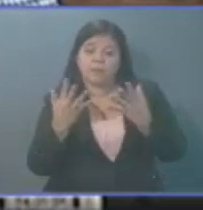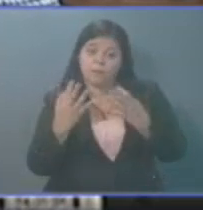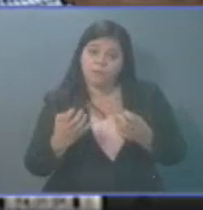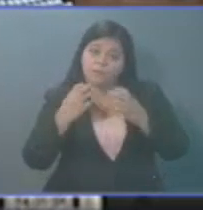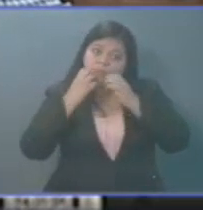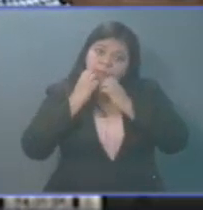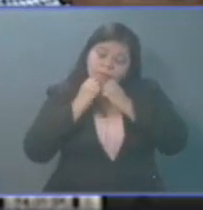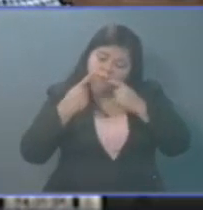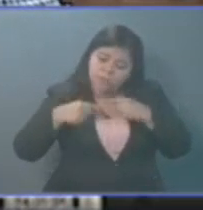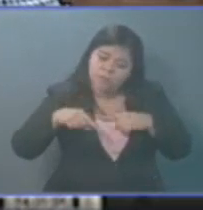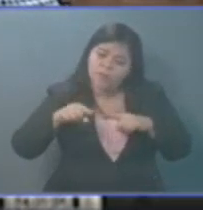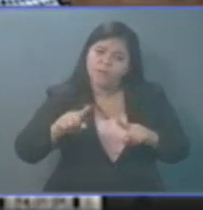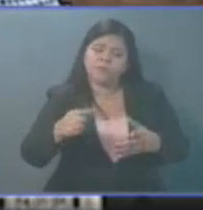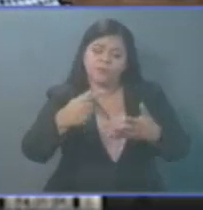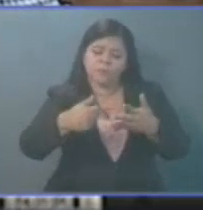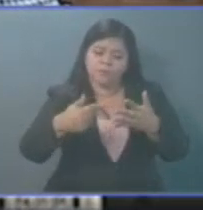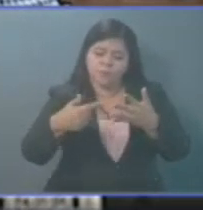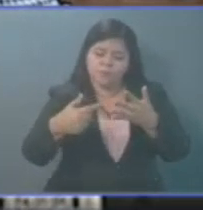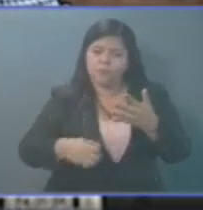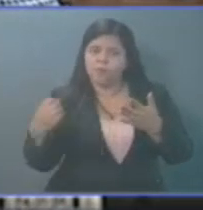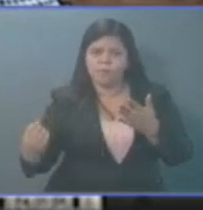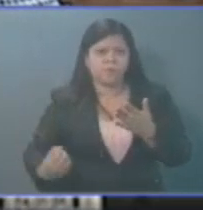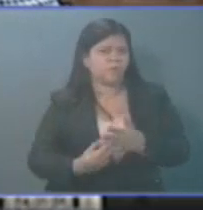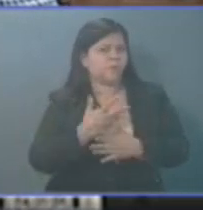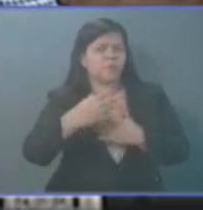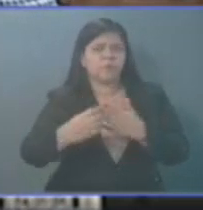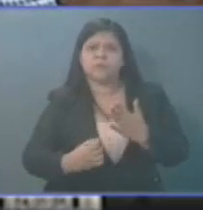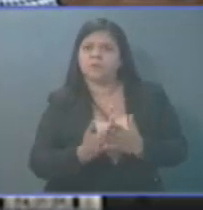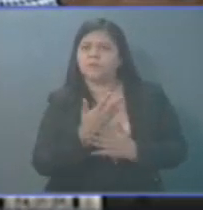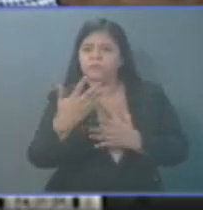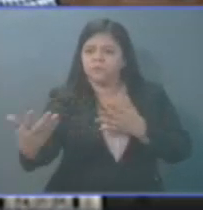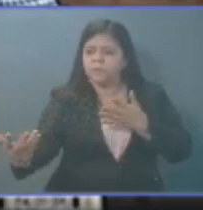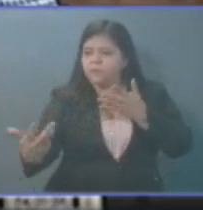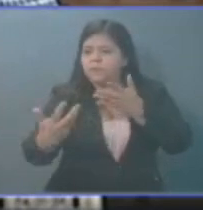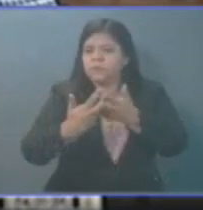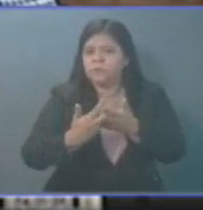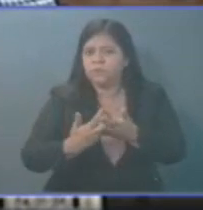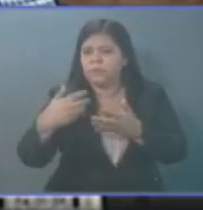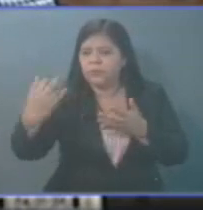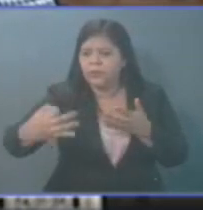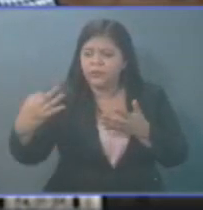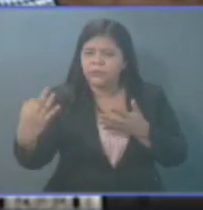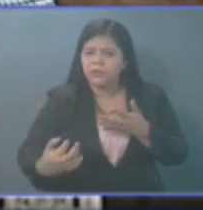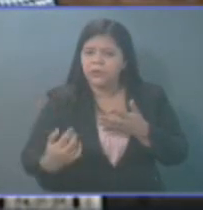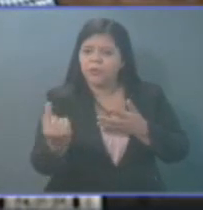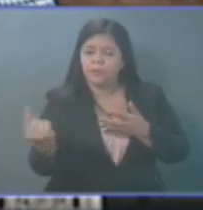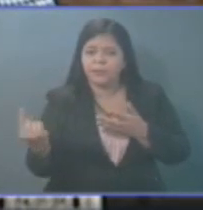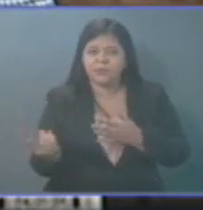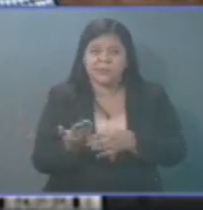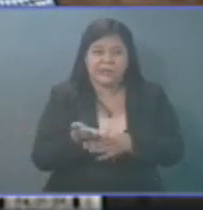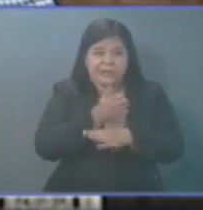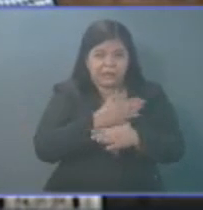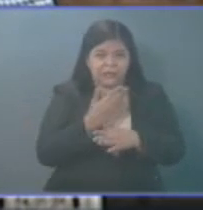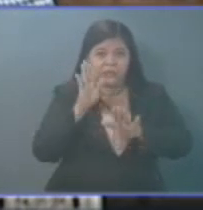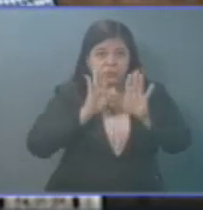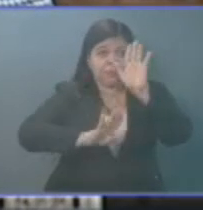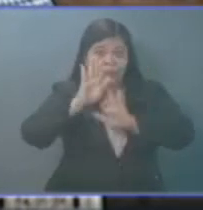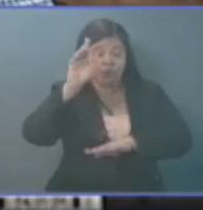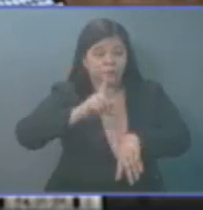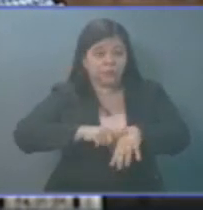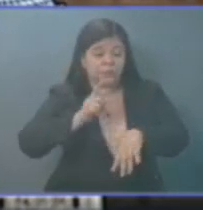mantener una normativa moderna que responda a las necesidades fácticas de los veteranos militares de la Fuerza